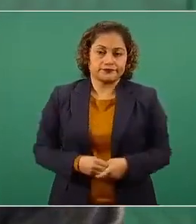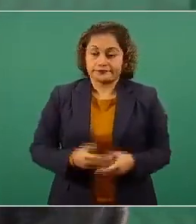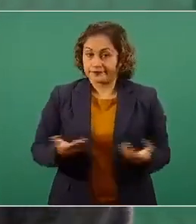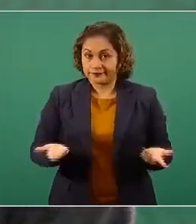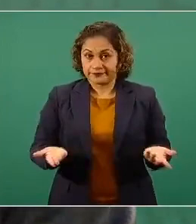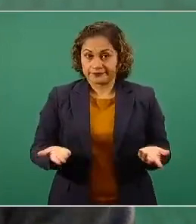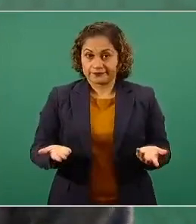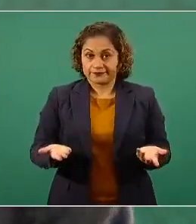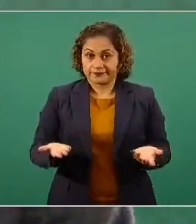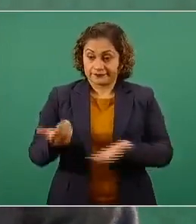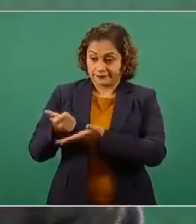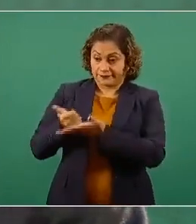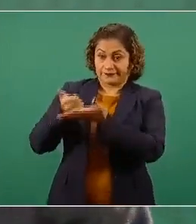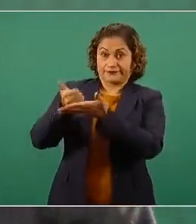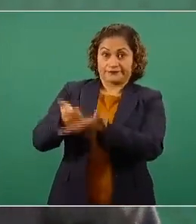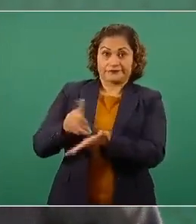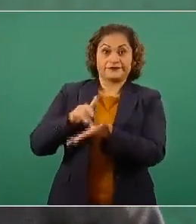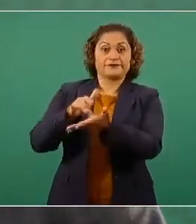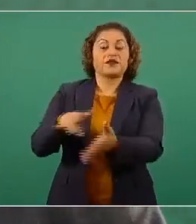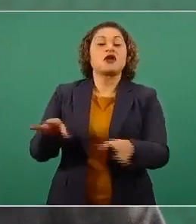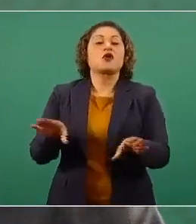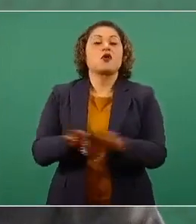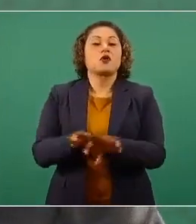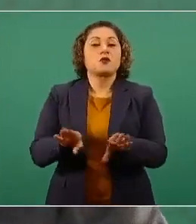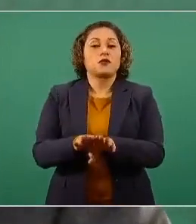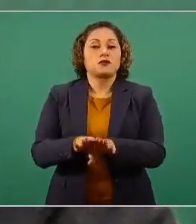¿Y cómo?